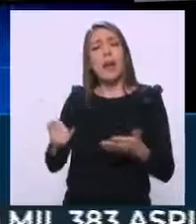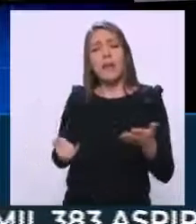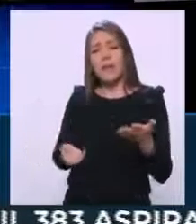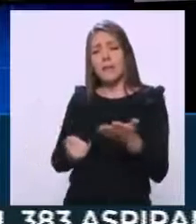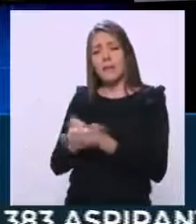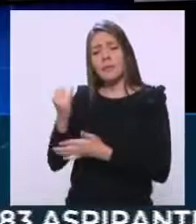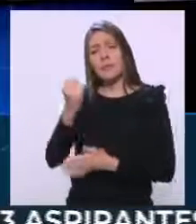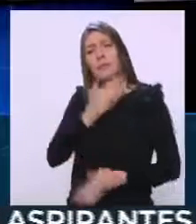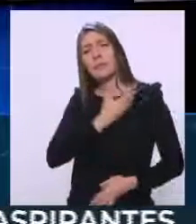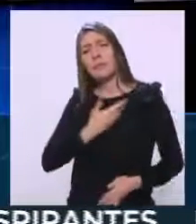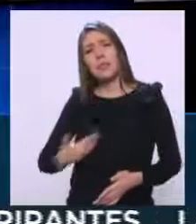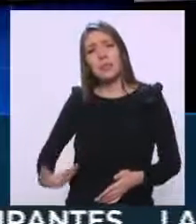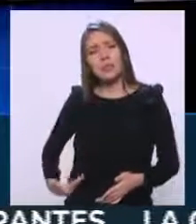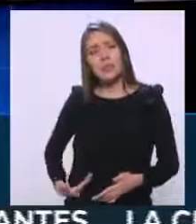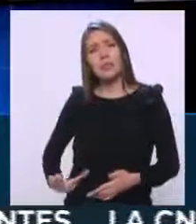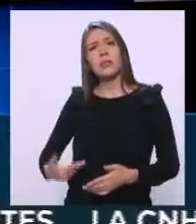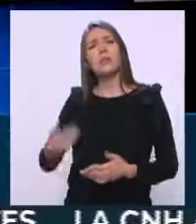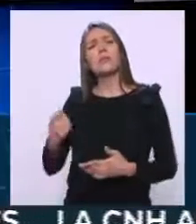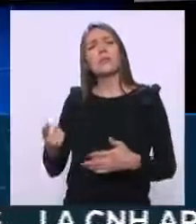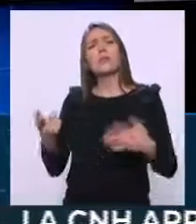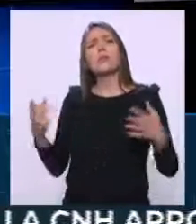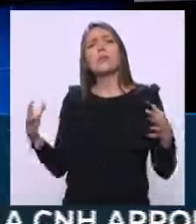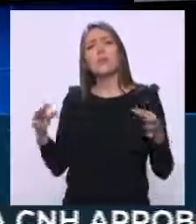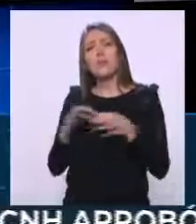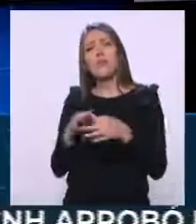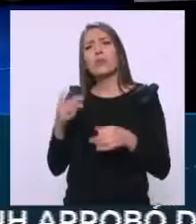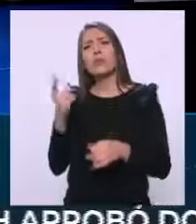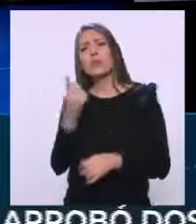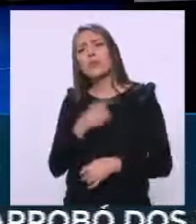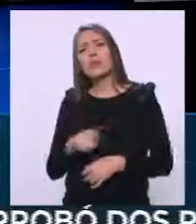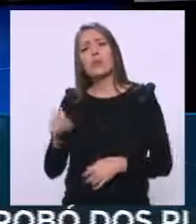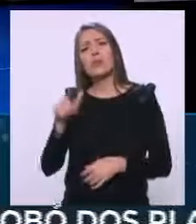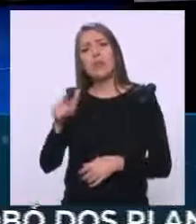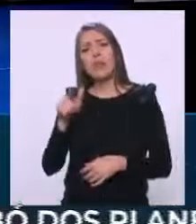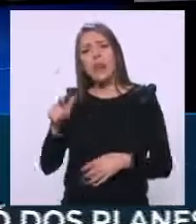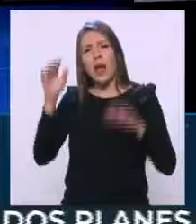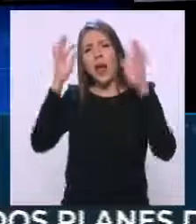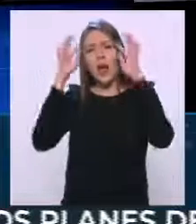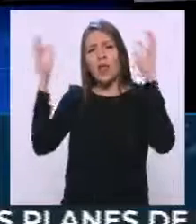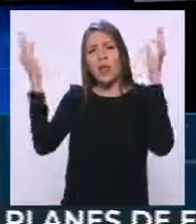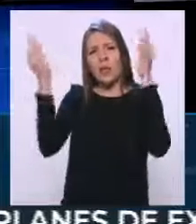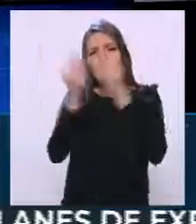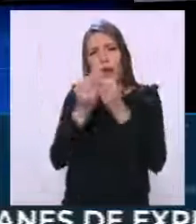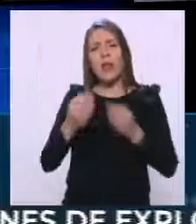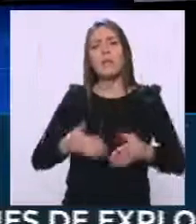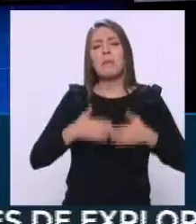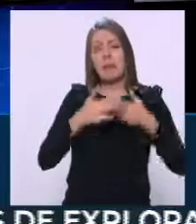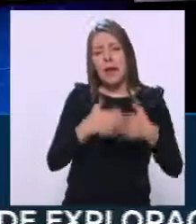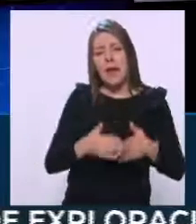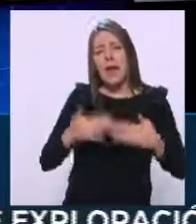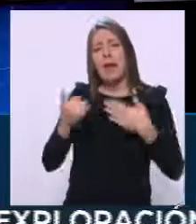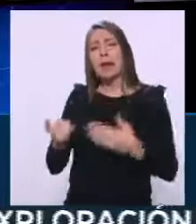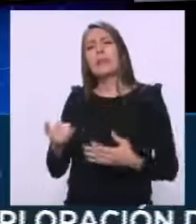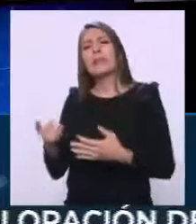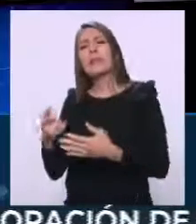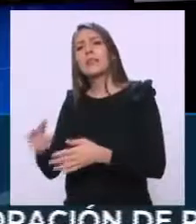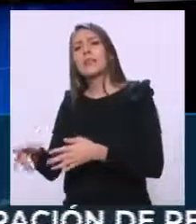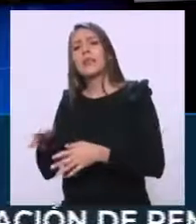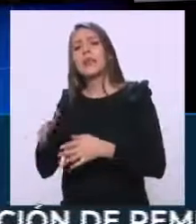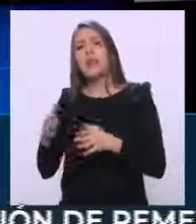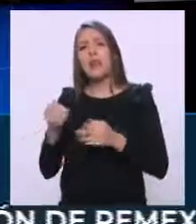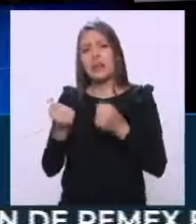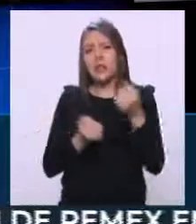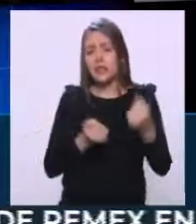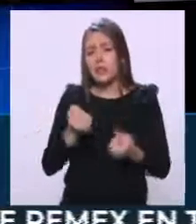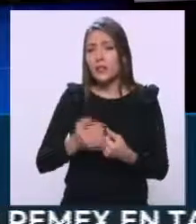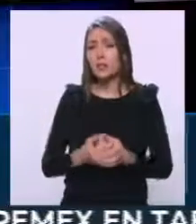que tiene que ver con las 117 aduanas aéreas, terrestres y marítimas. Entonces, sí es importante darle una dimensión, porque